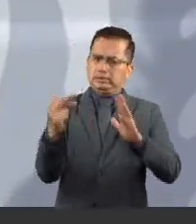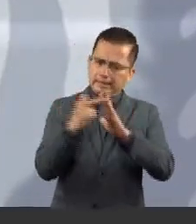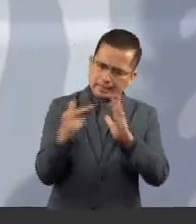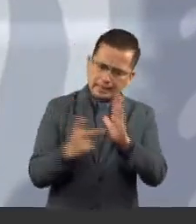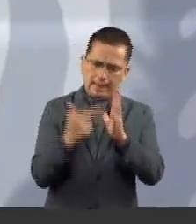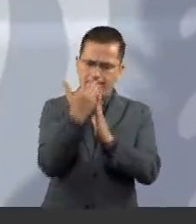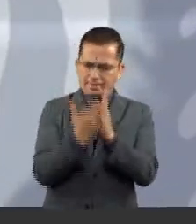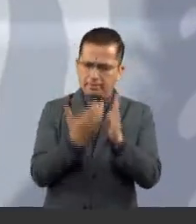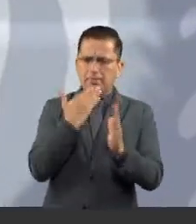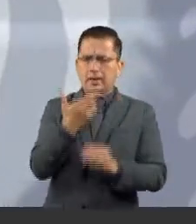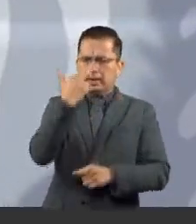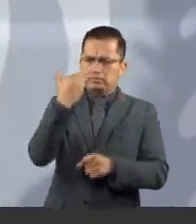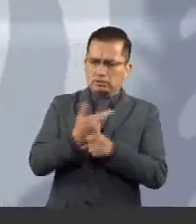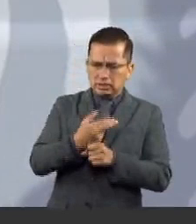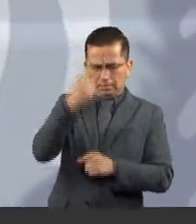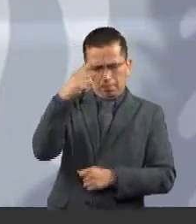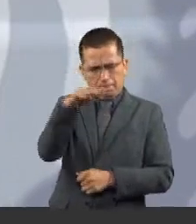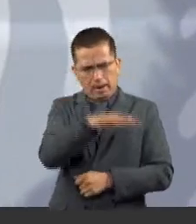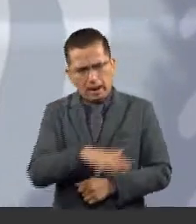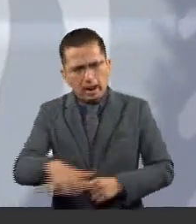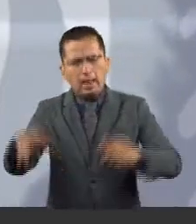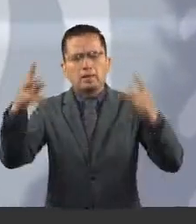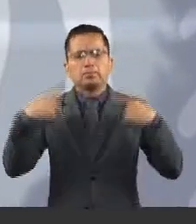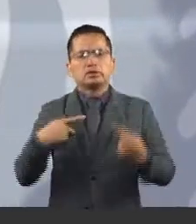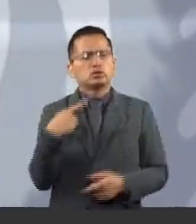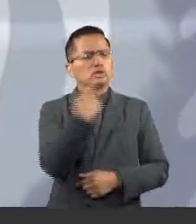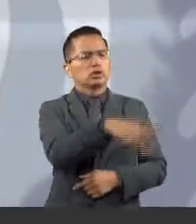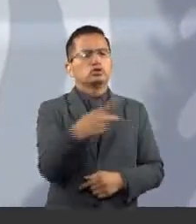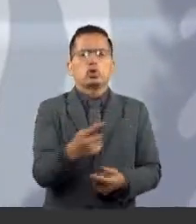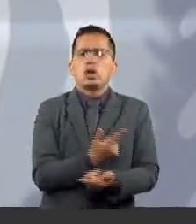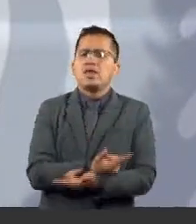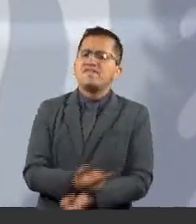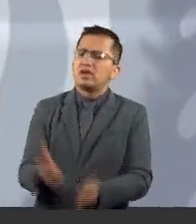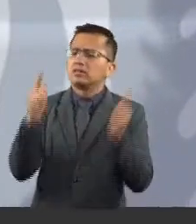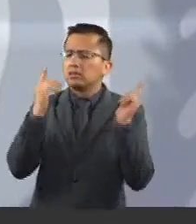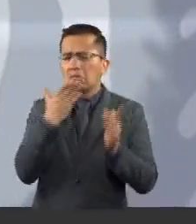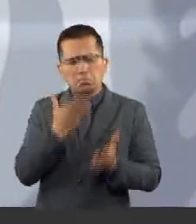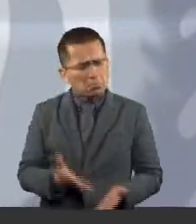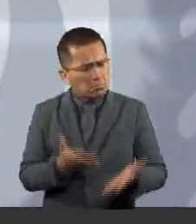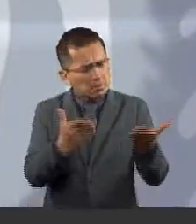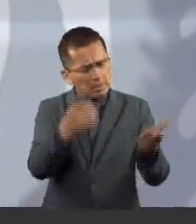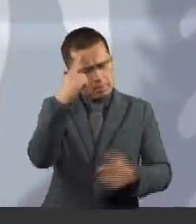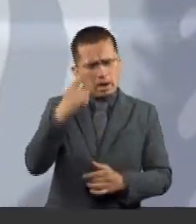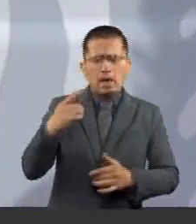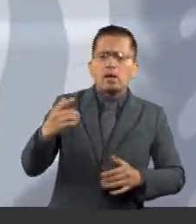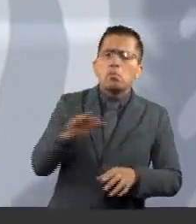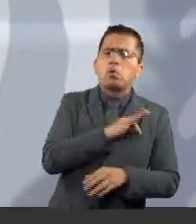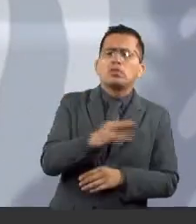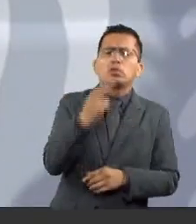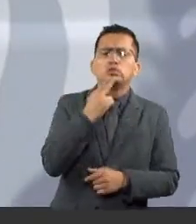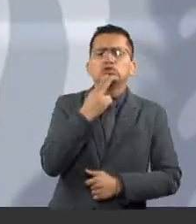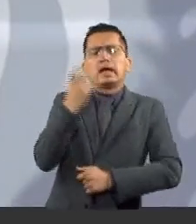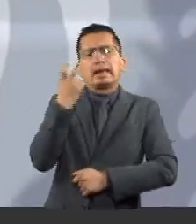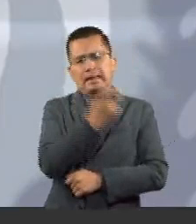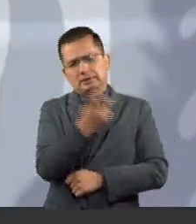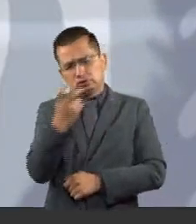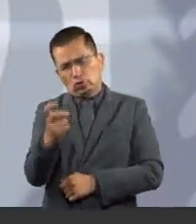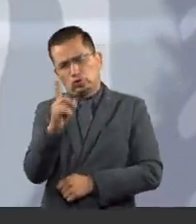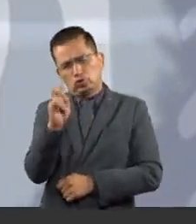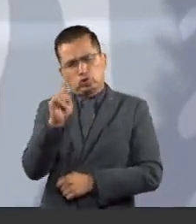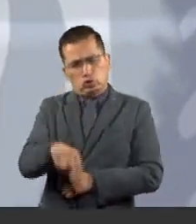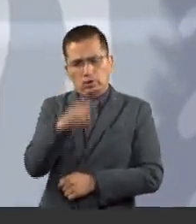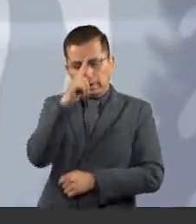garantizar la libertad y la imaginación en el uso de estos aparatos procurando Establecer un